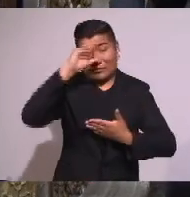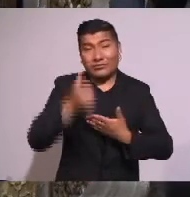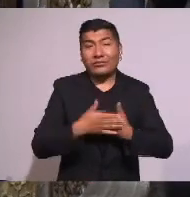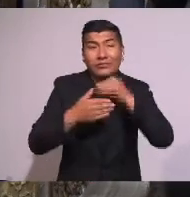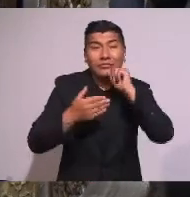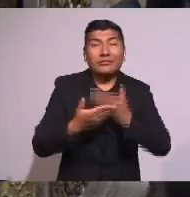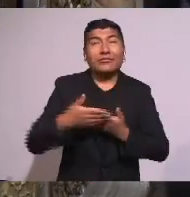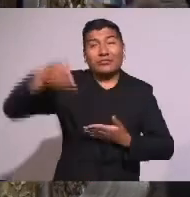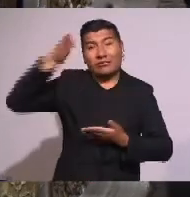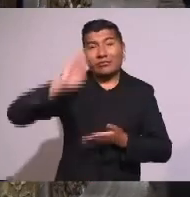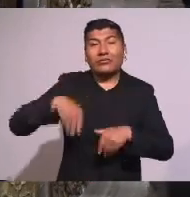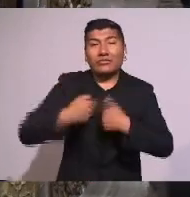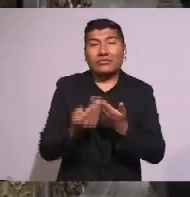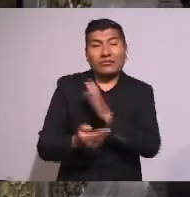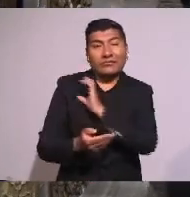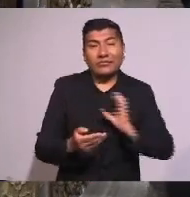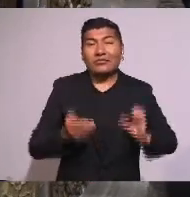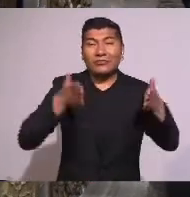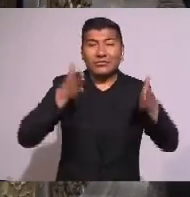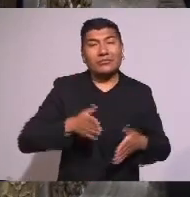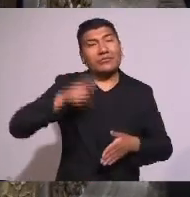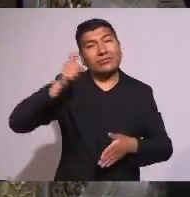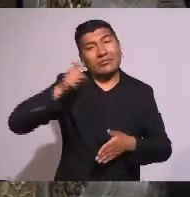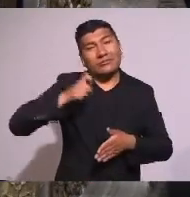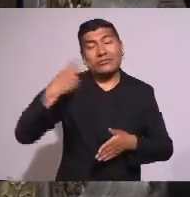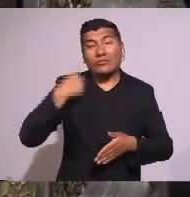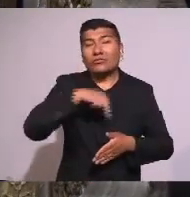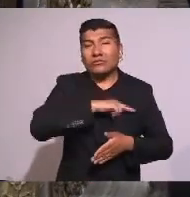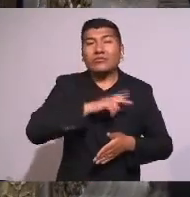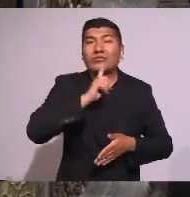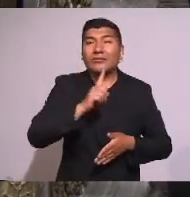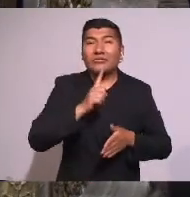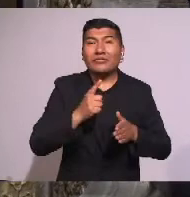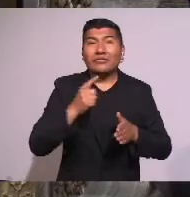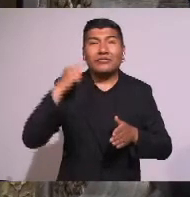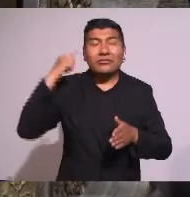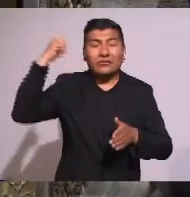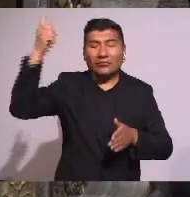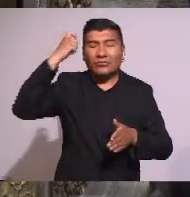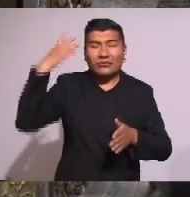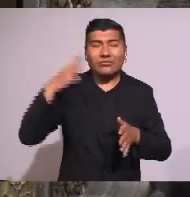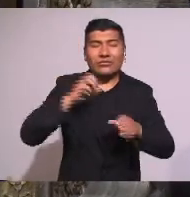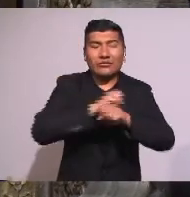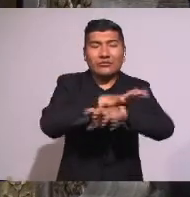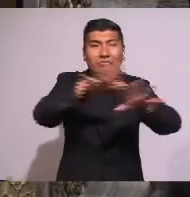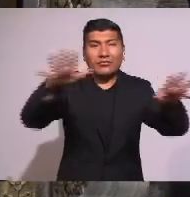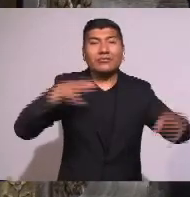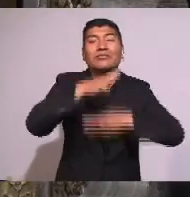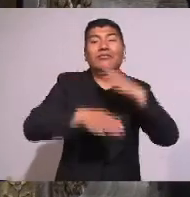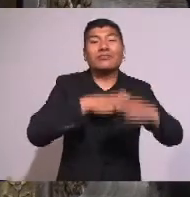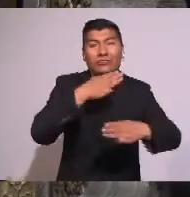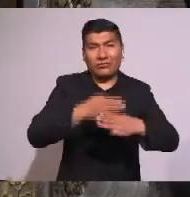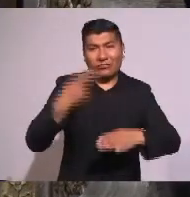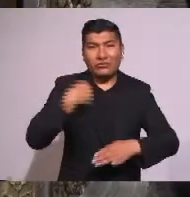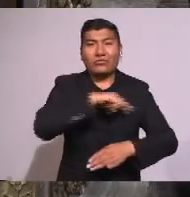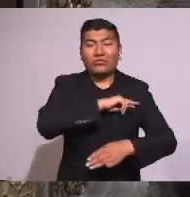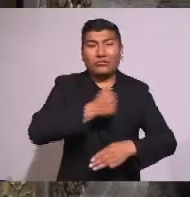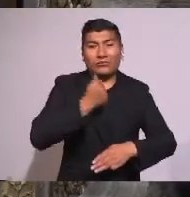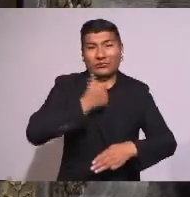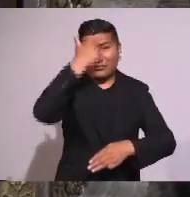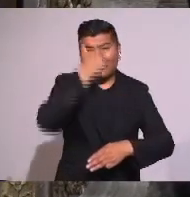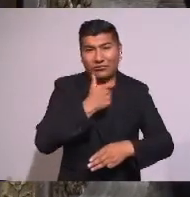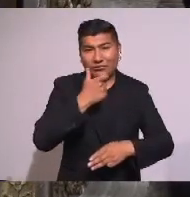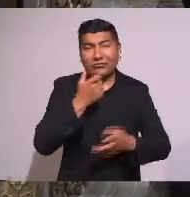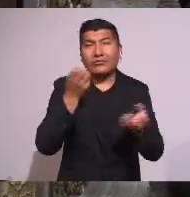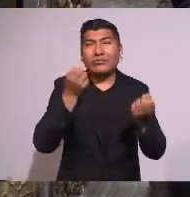como cristianos, es que llevemos luz a tanta oscuridad que hay en el mundo, tanta oscuridad